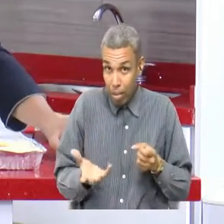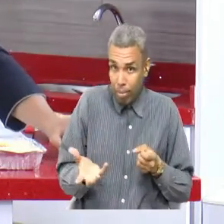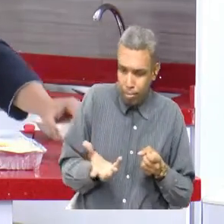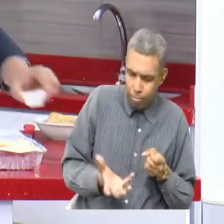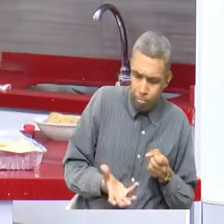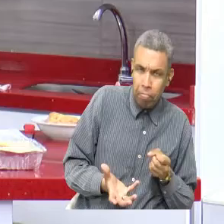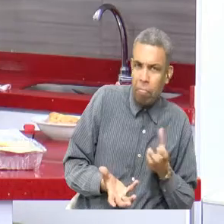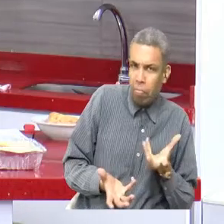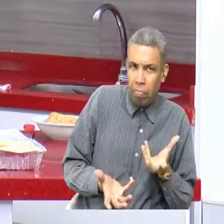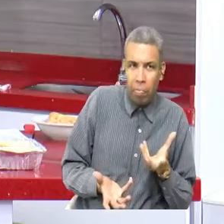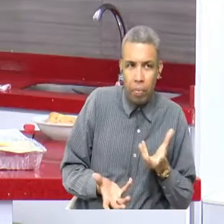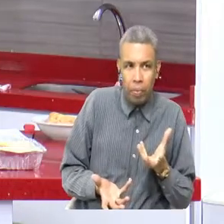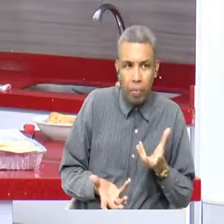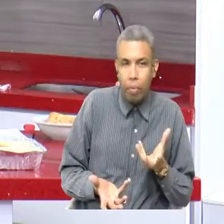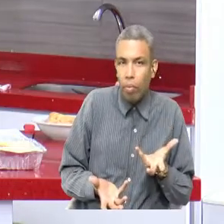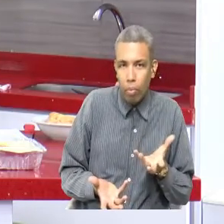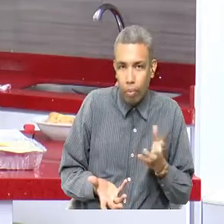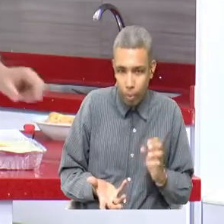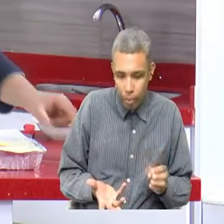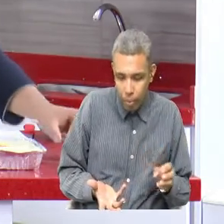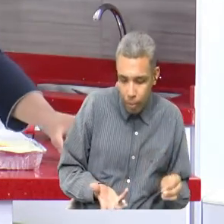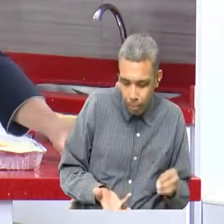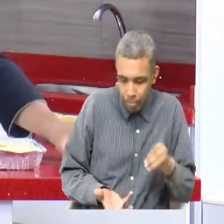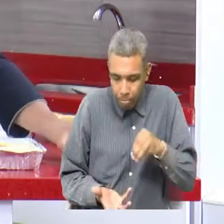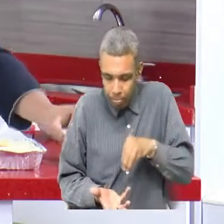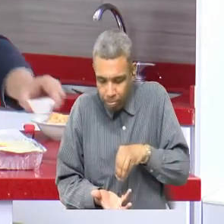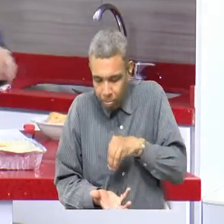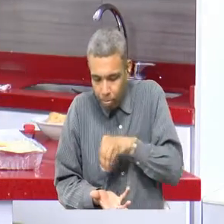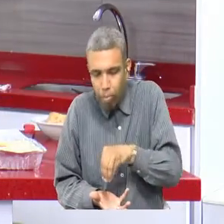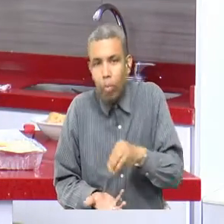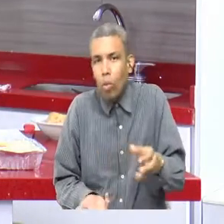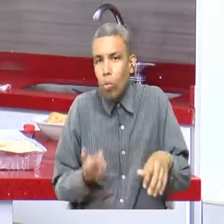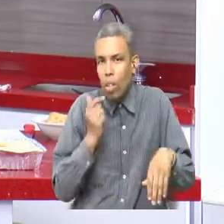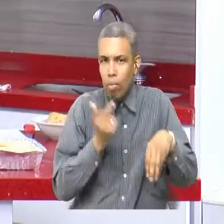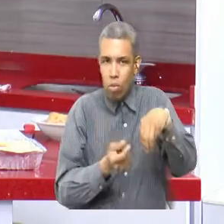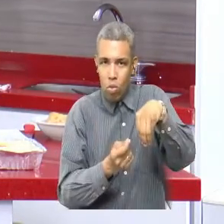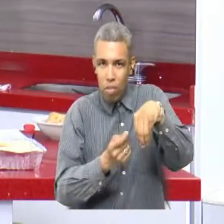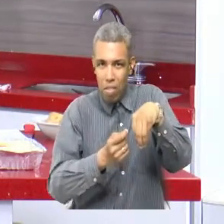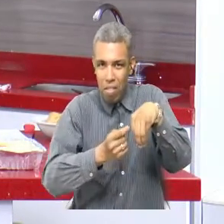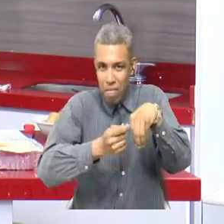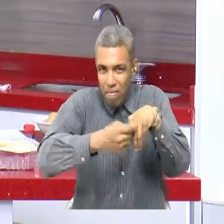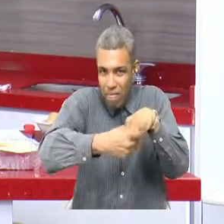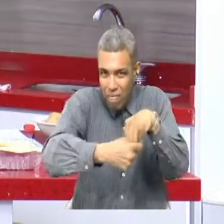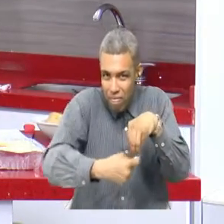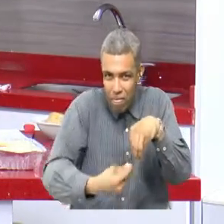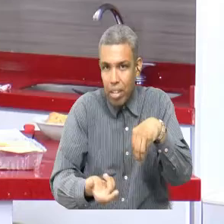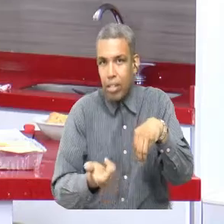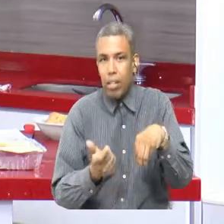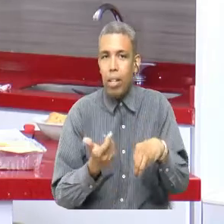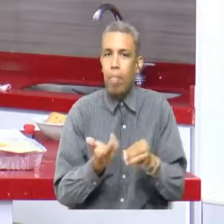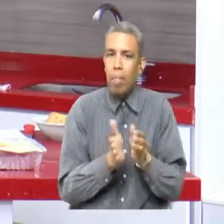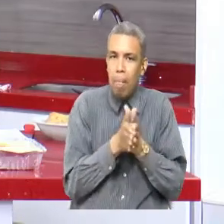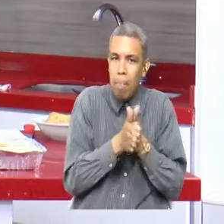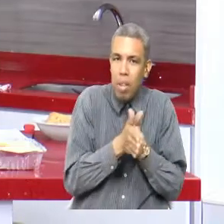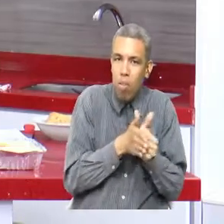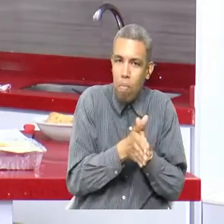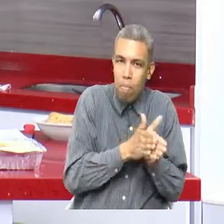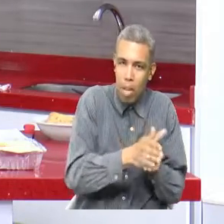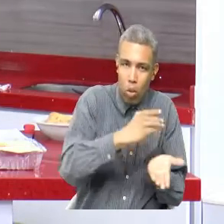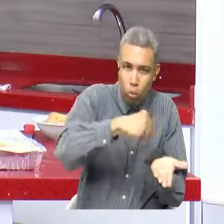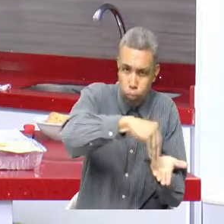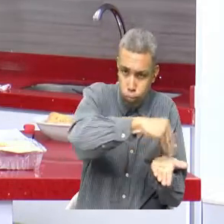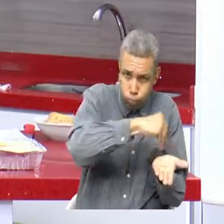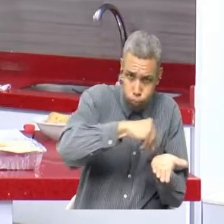tengo milo. Wow. Y salsa de mora. Entonces, a ver, yo le voy a hacer unos cortes acá a la